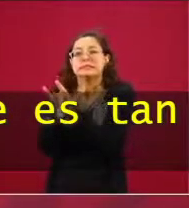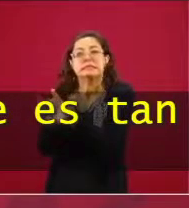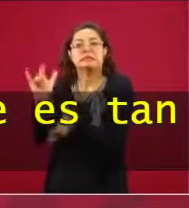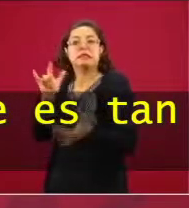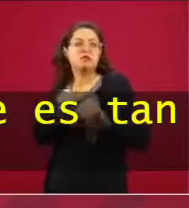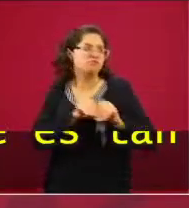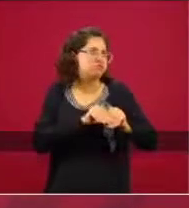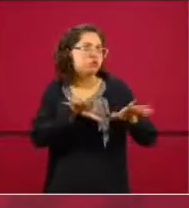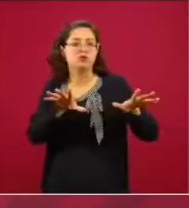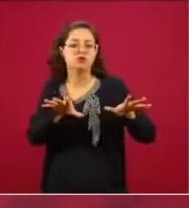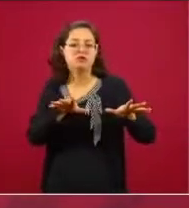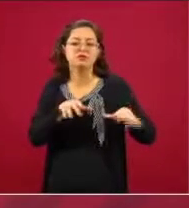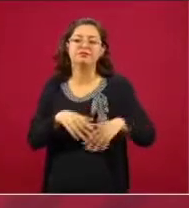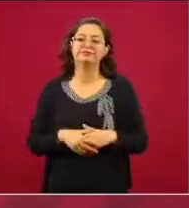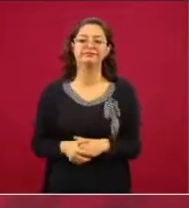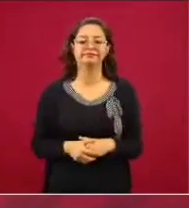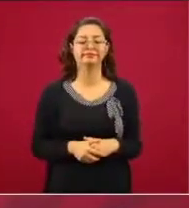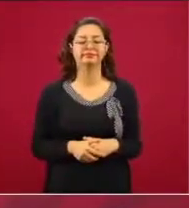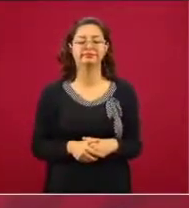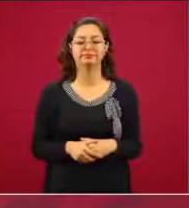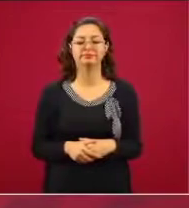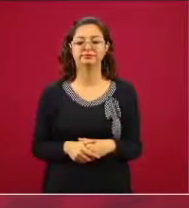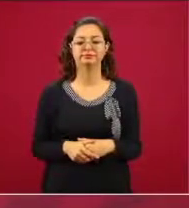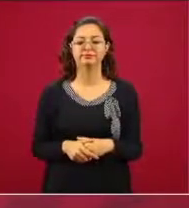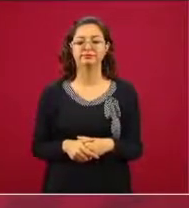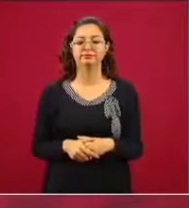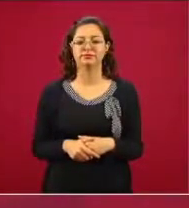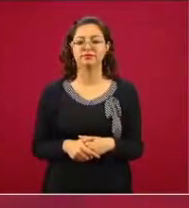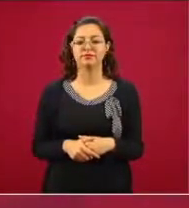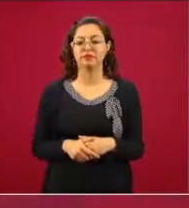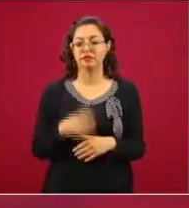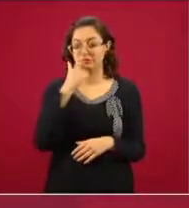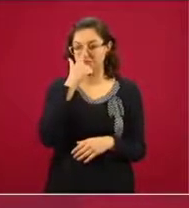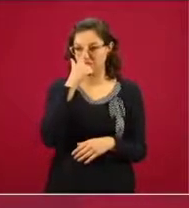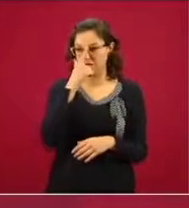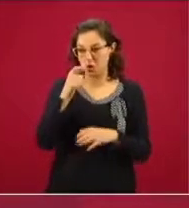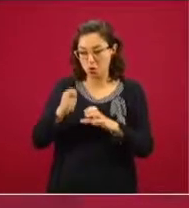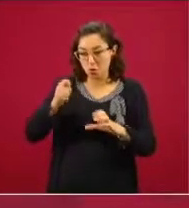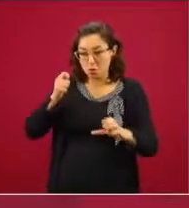viendo, pero con microscopio.